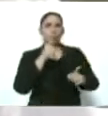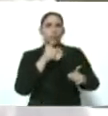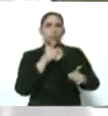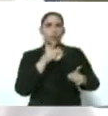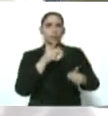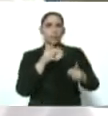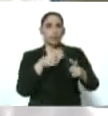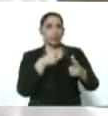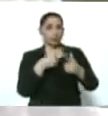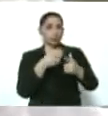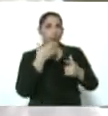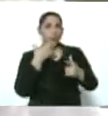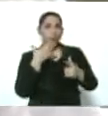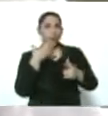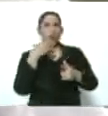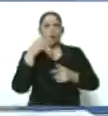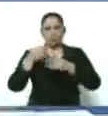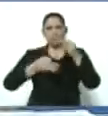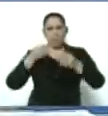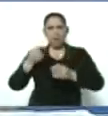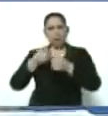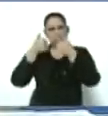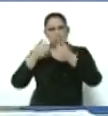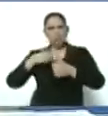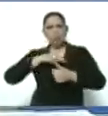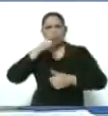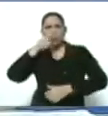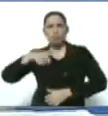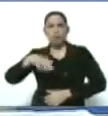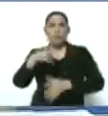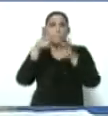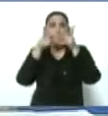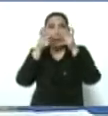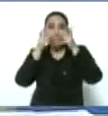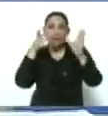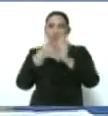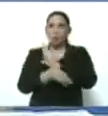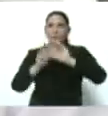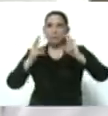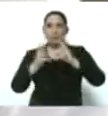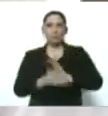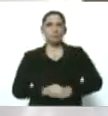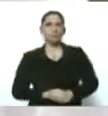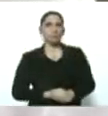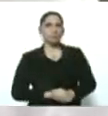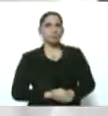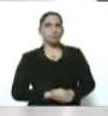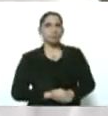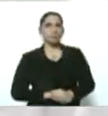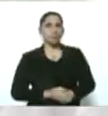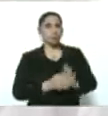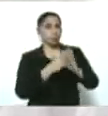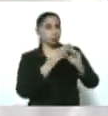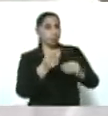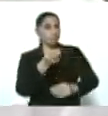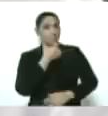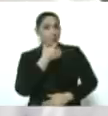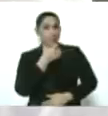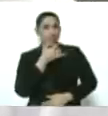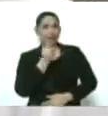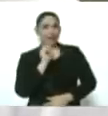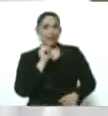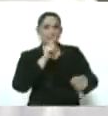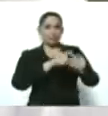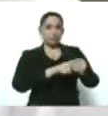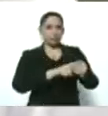sentido. Vamos a explicarle bien a nuestro pueblo que está súper pendiente de estos temas. Todos los medicamentos, por una parte, que están